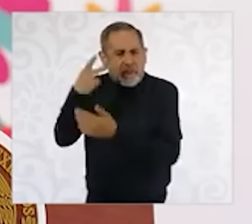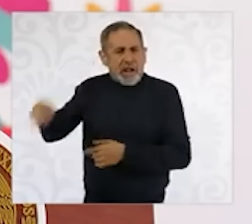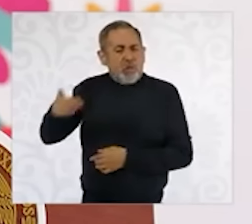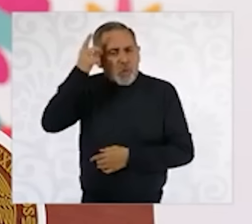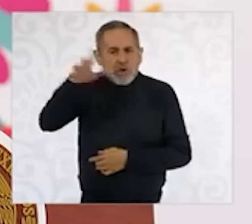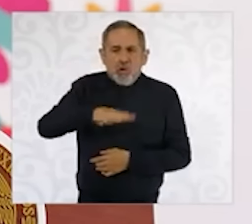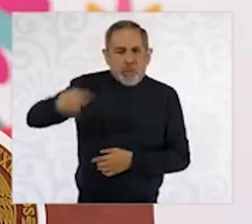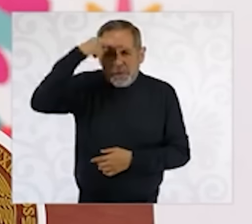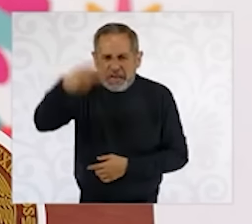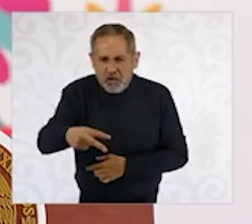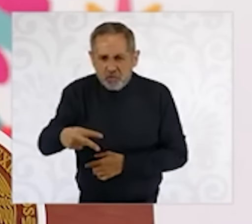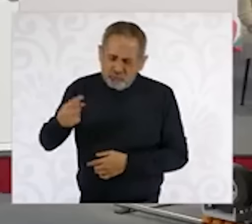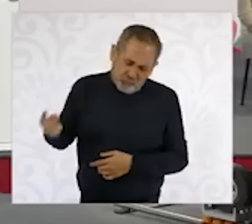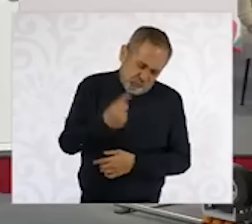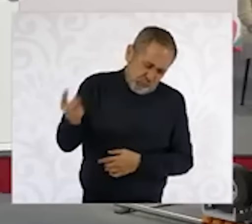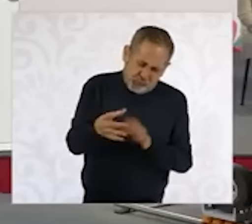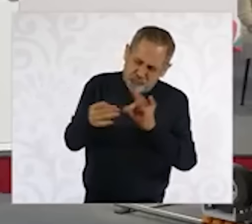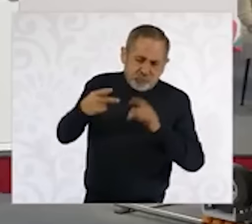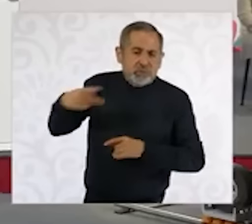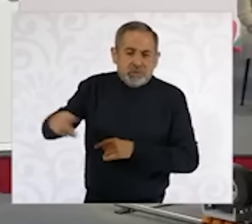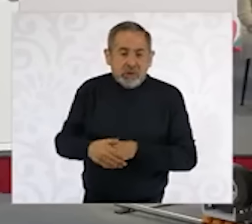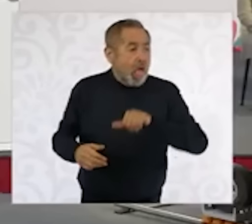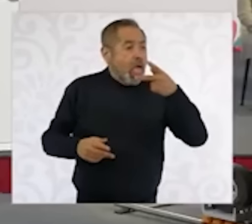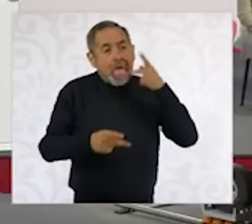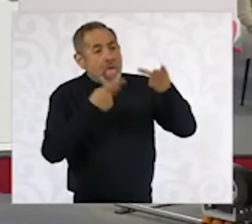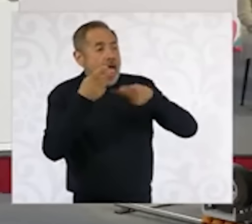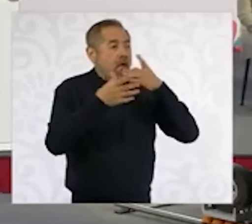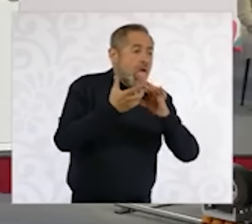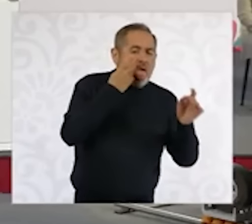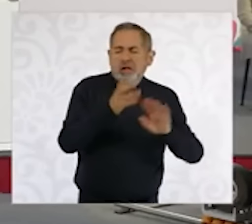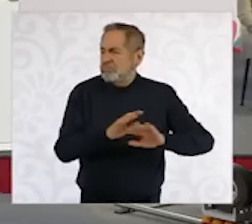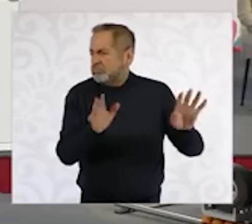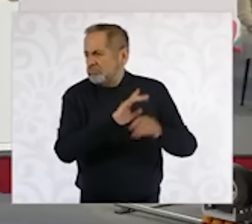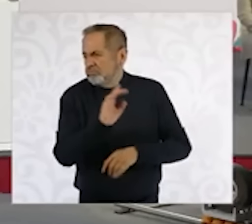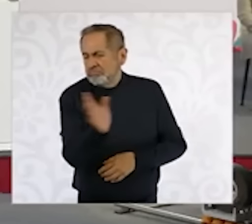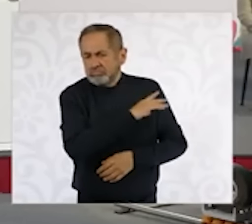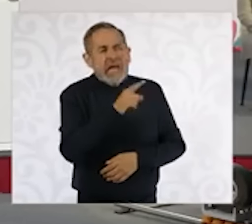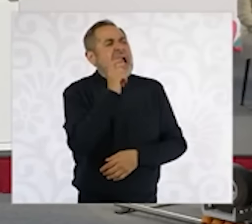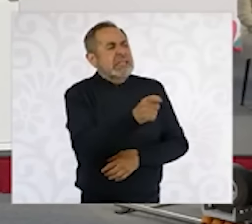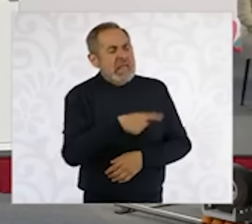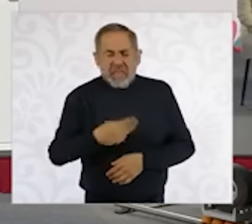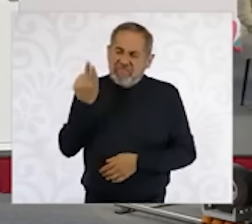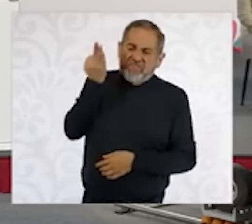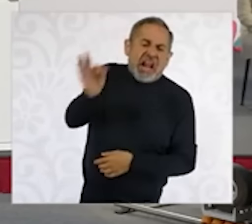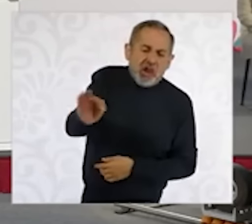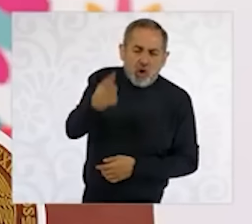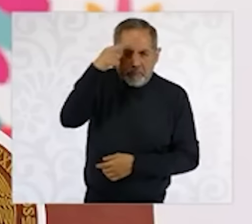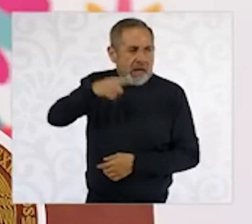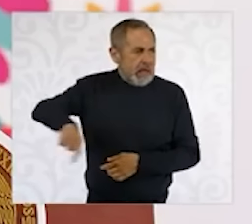del pueblo mexicano. El resto de las especulaciones al respecto son traición a la patria.